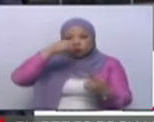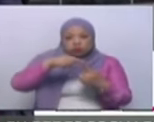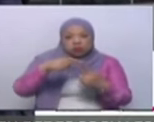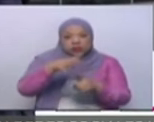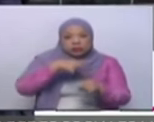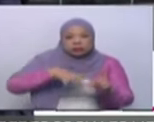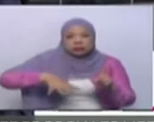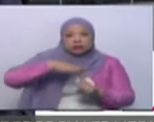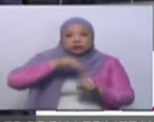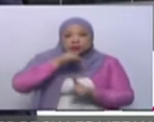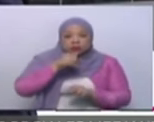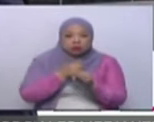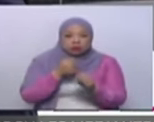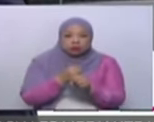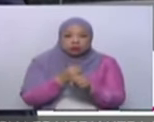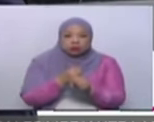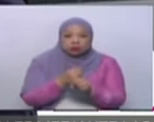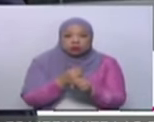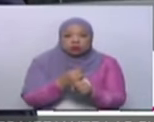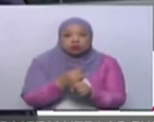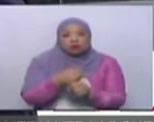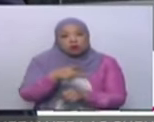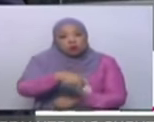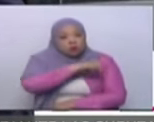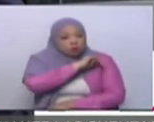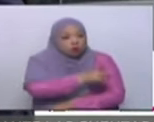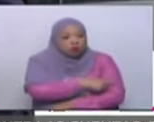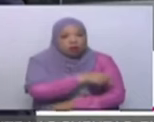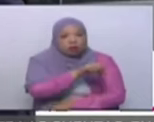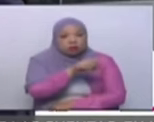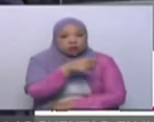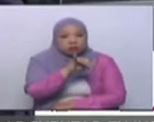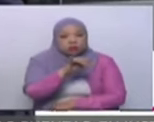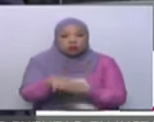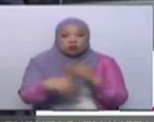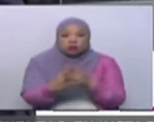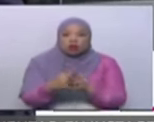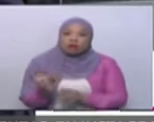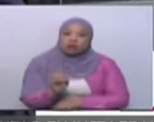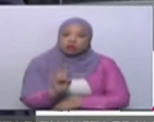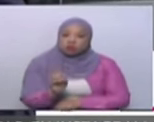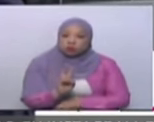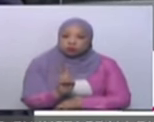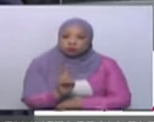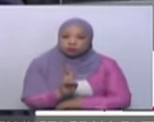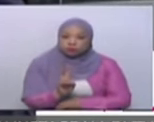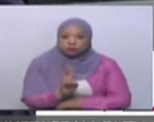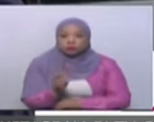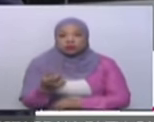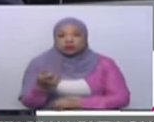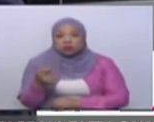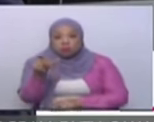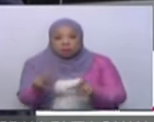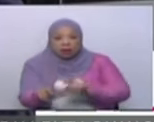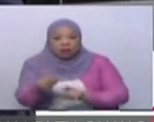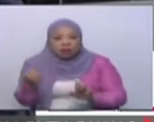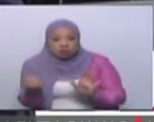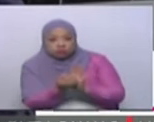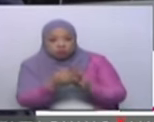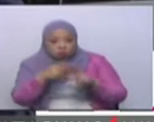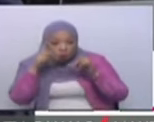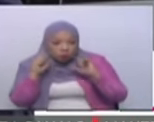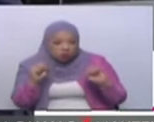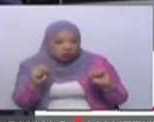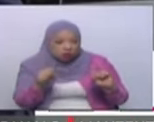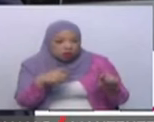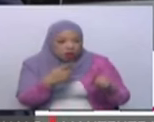conspiración permanente de los factores de poder del norte que quieren colonizar al país y meten sicarios, mercenarios, tratan